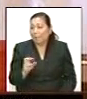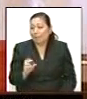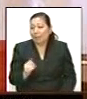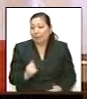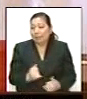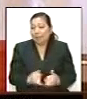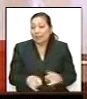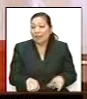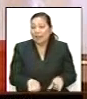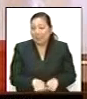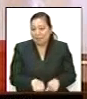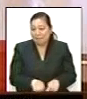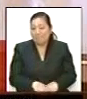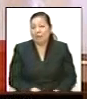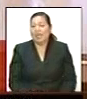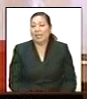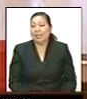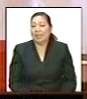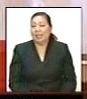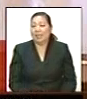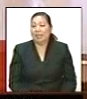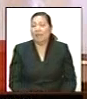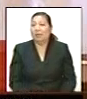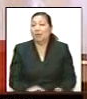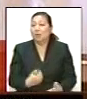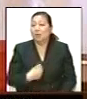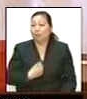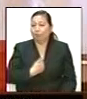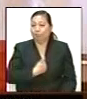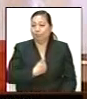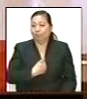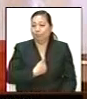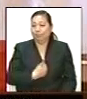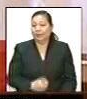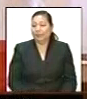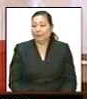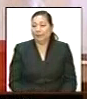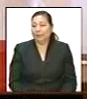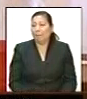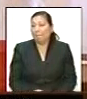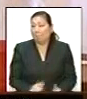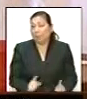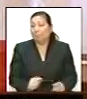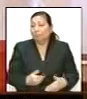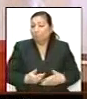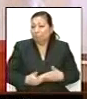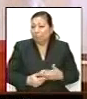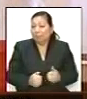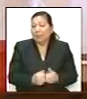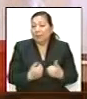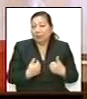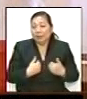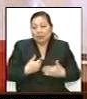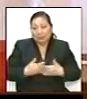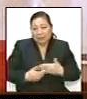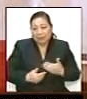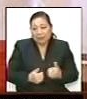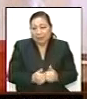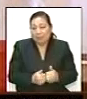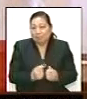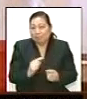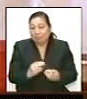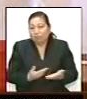que también esta otra organización a la que yo pertenezco lo sea. Pero es un proceso que tendremos que seguir adelante,